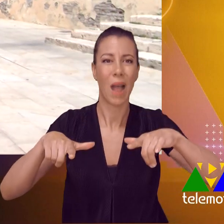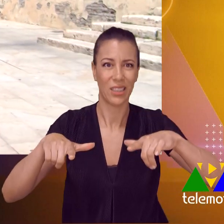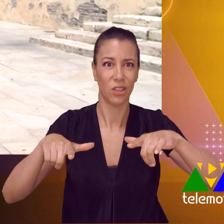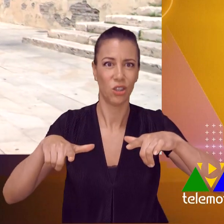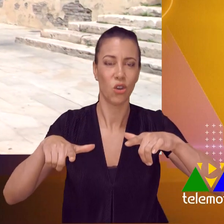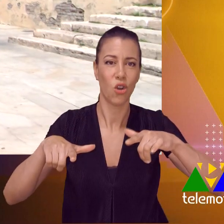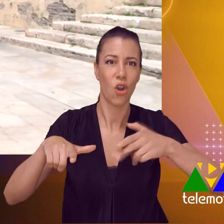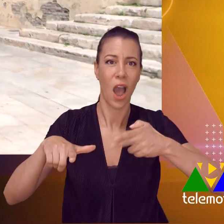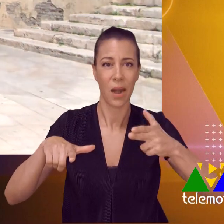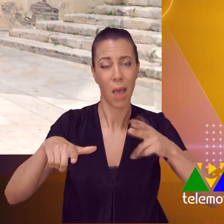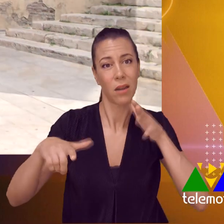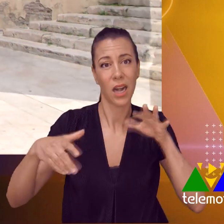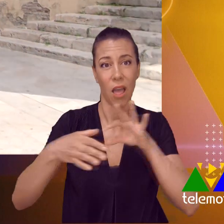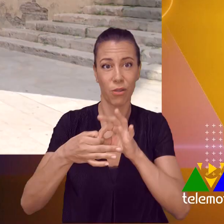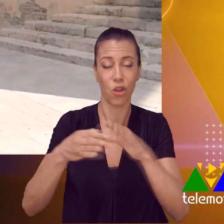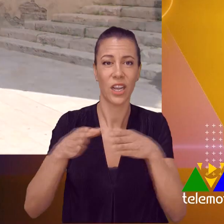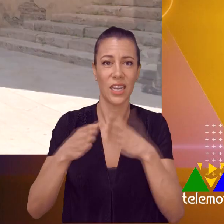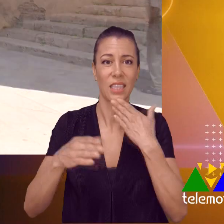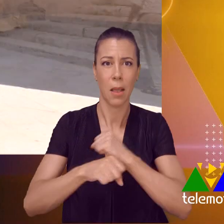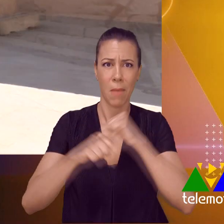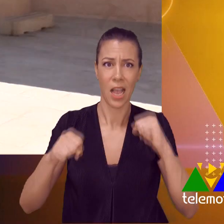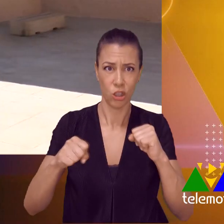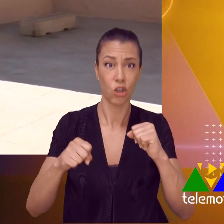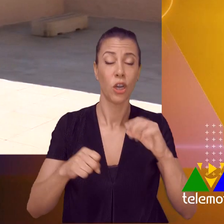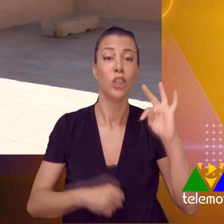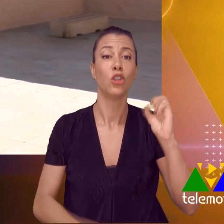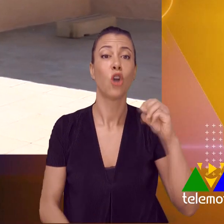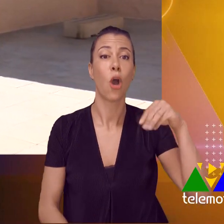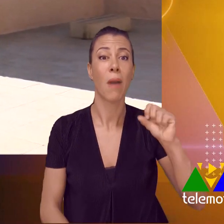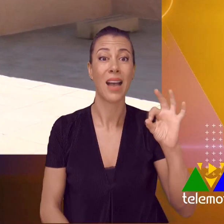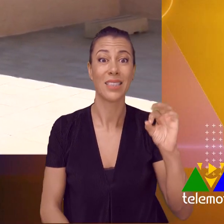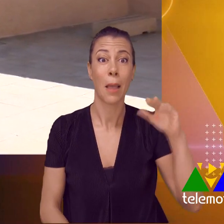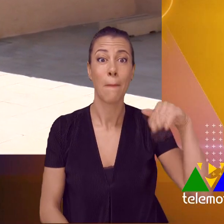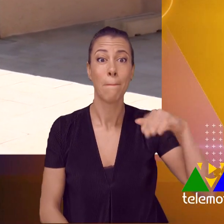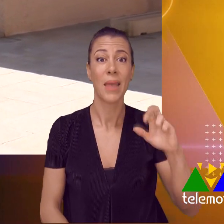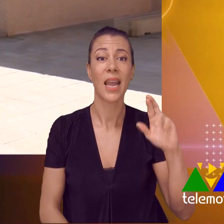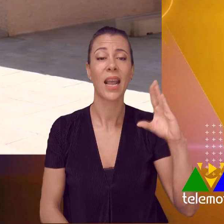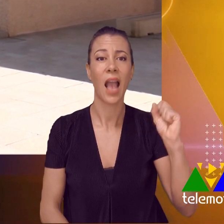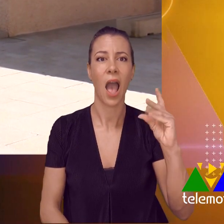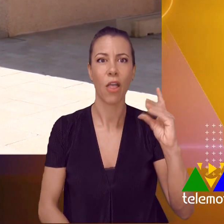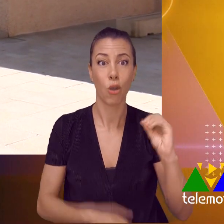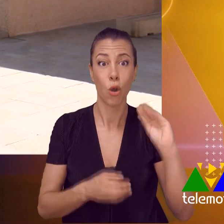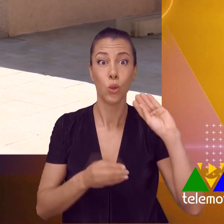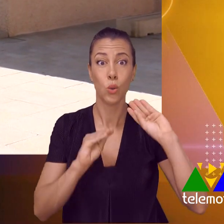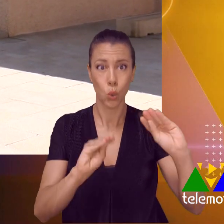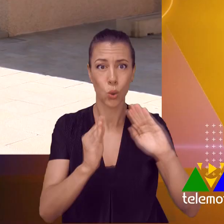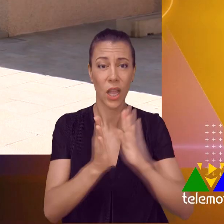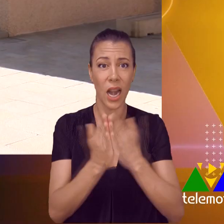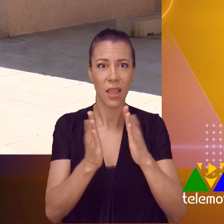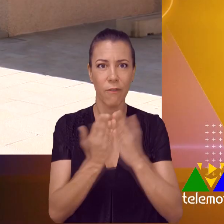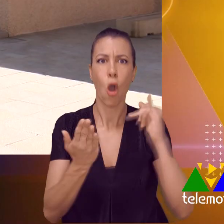de la iglesia mayor. Así lo describe Tomás de Aquino y Mercado en sus libros, y así aparece en la documentación